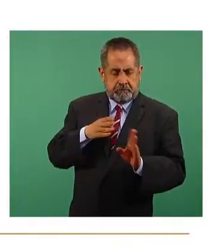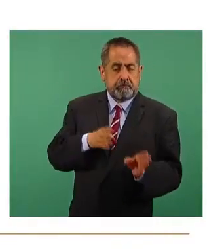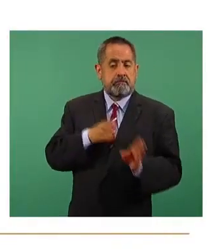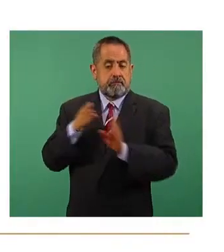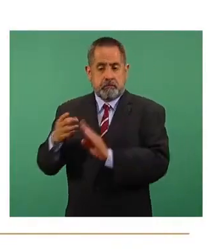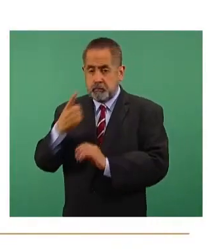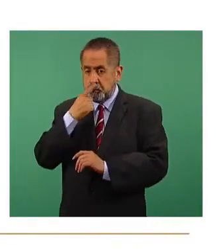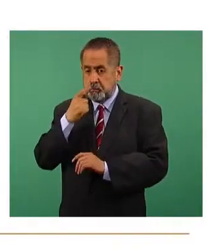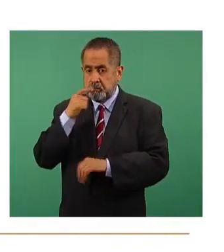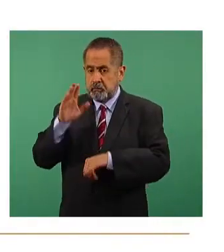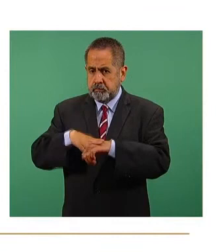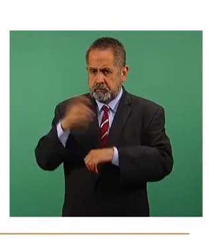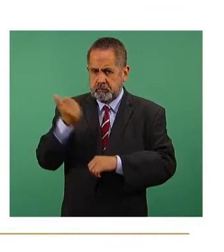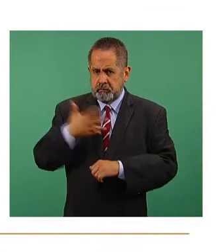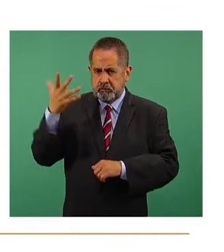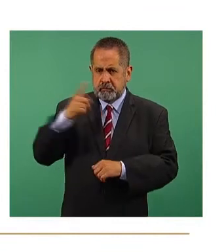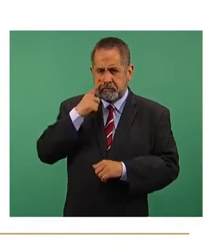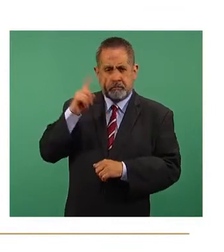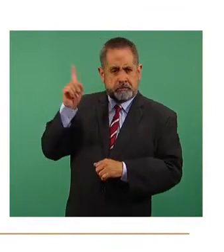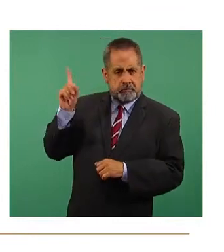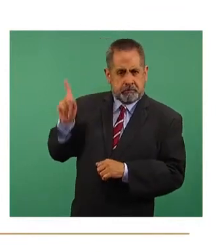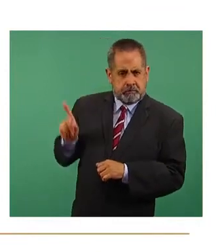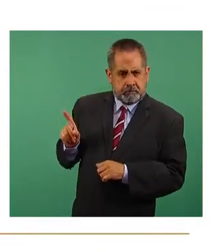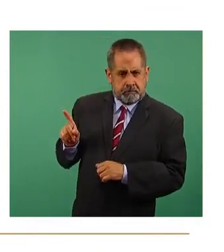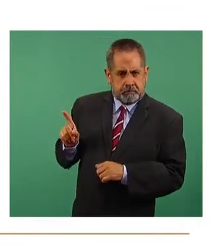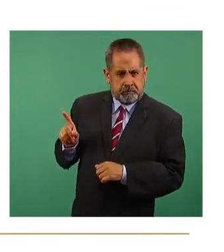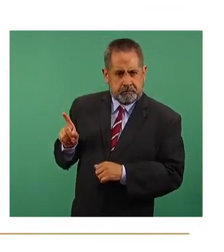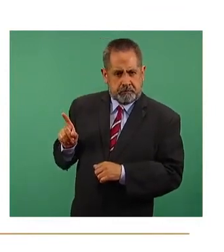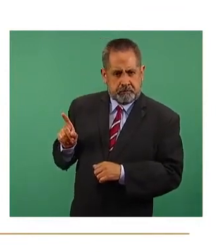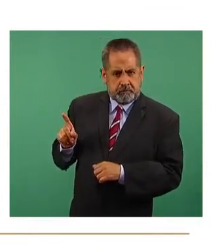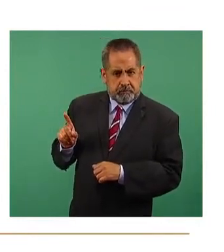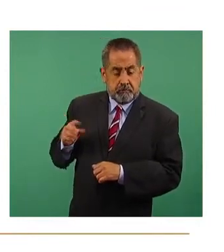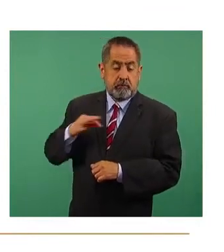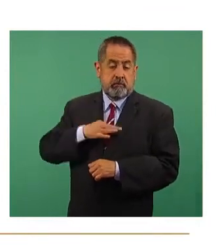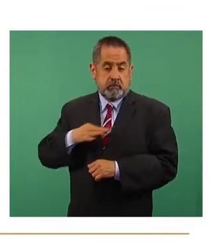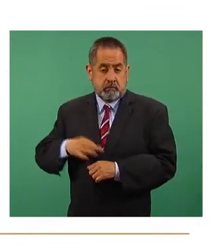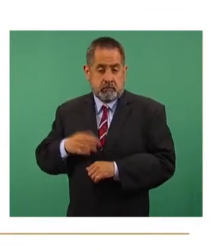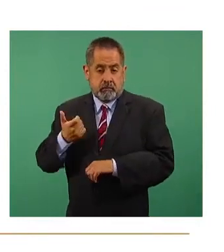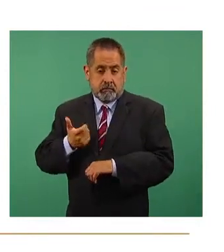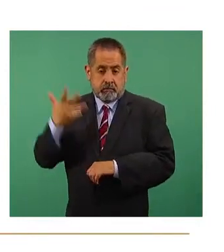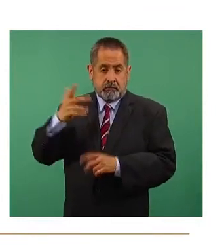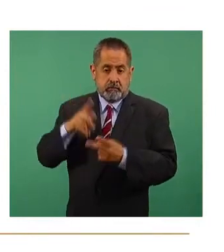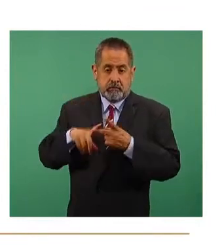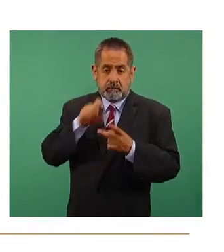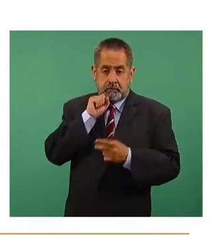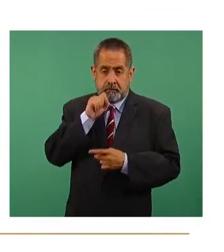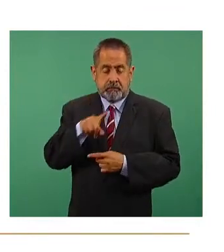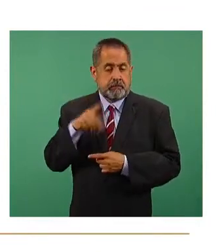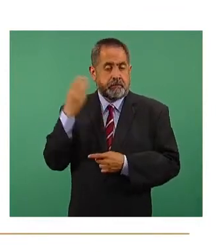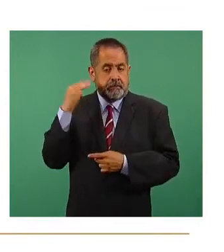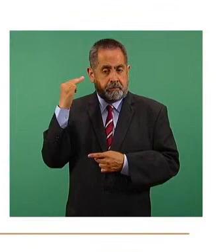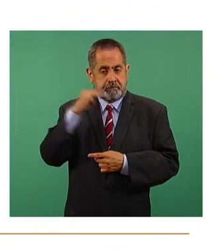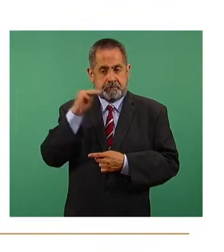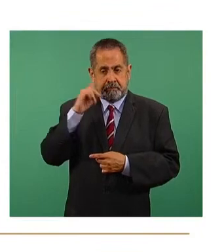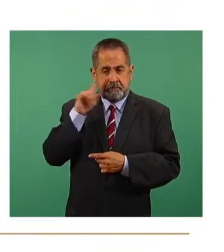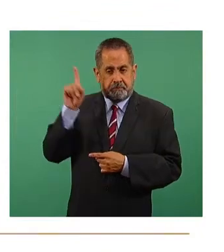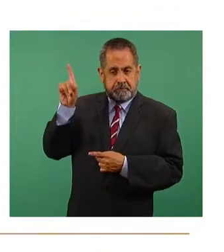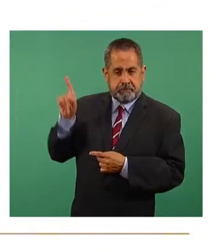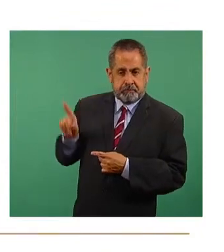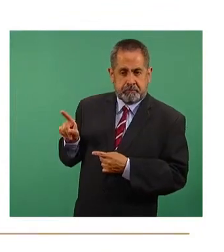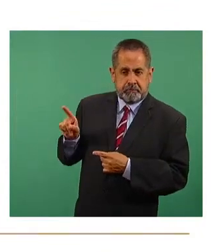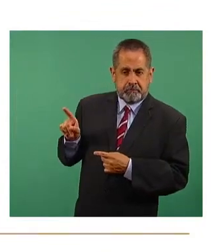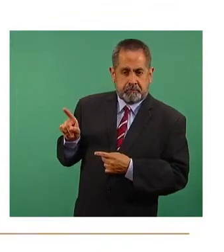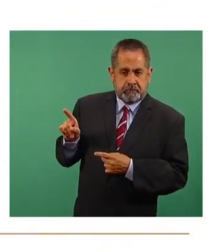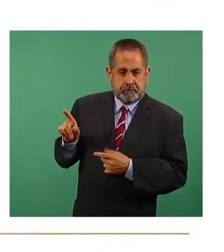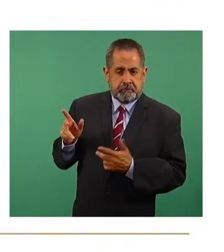caras, 23.75 de franquicia Pemex en Toluca, Estado de México, y 23.17 de G500 en Mujica,